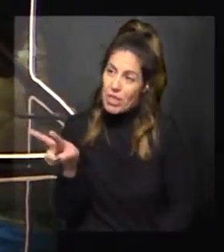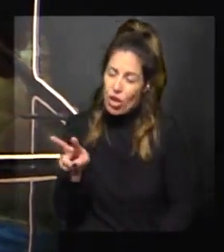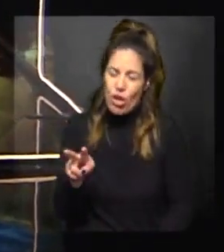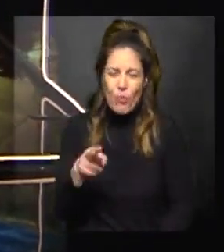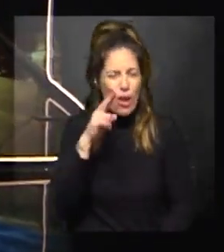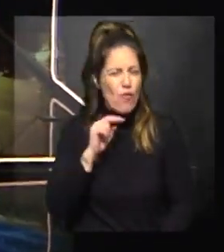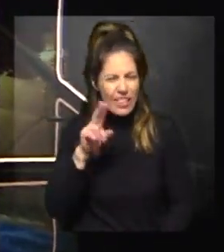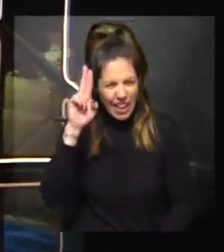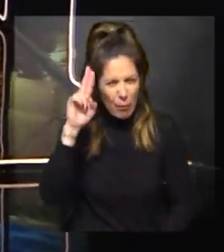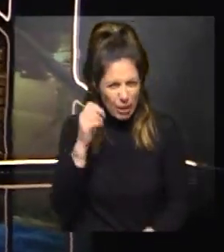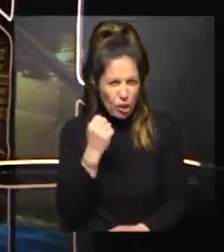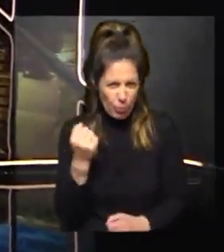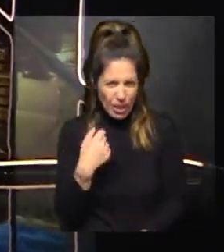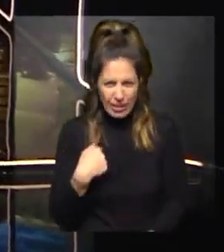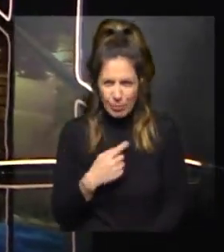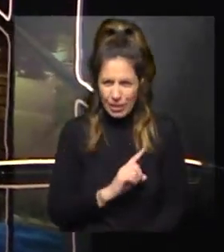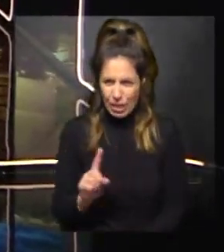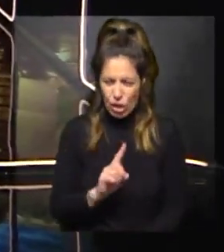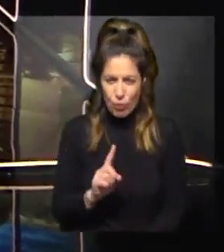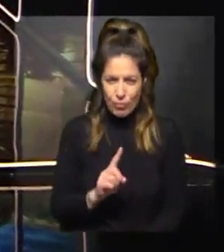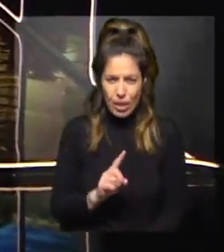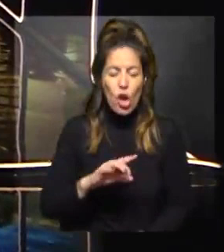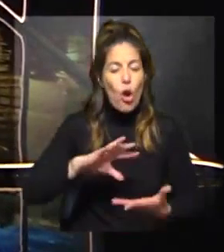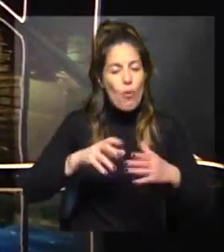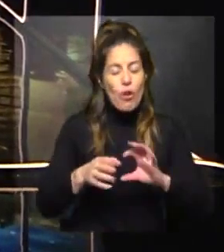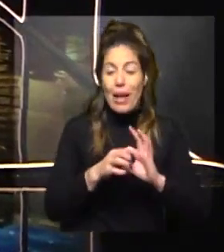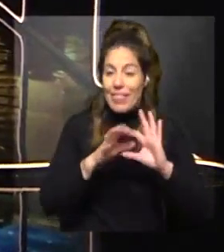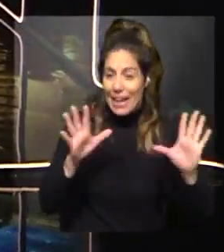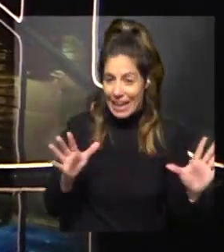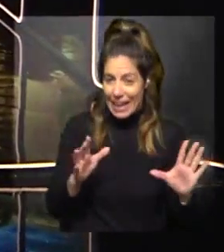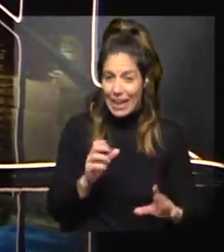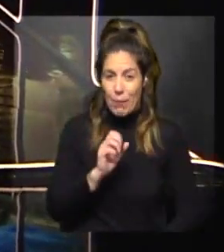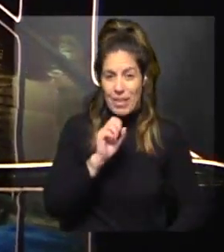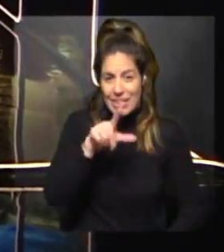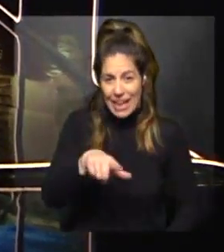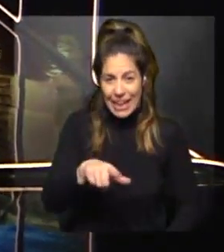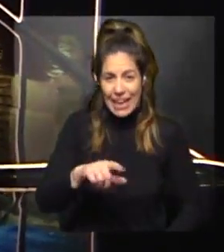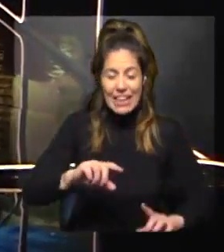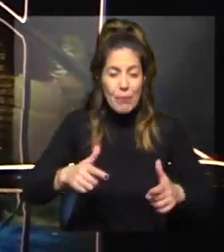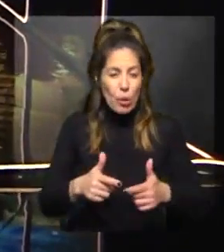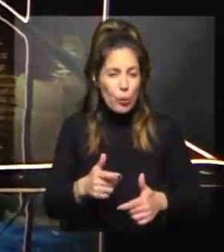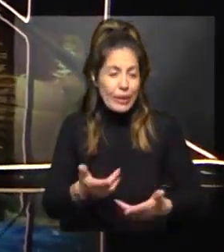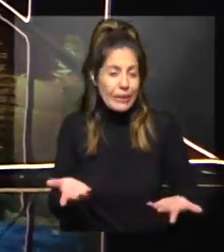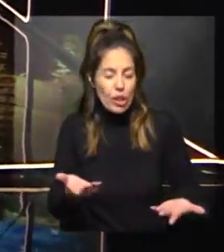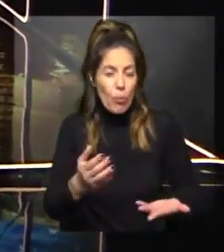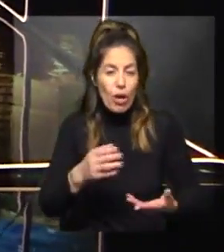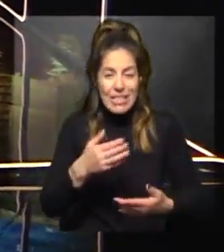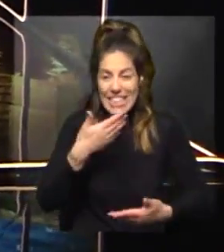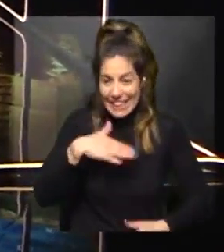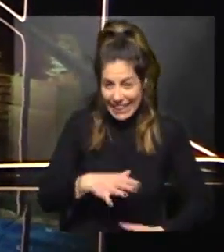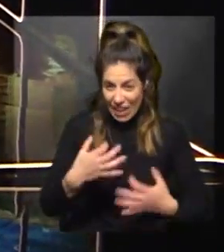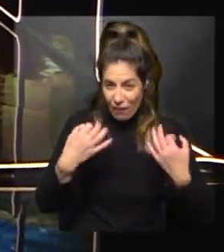respeto importante de mi parte Así que como forma de aclarar el mensaje de disminuir el ruido en la comunicación como